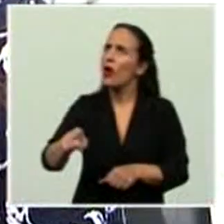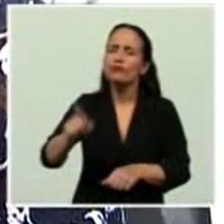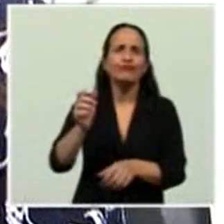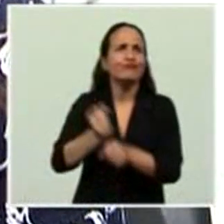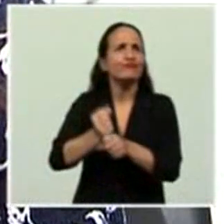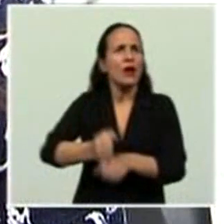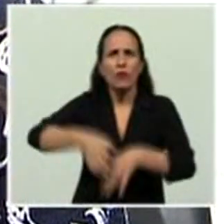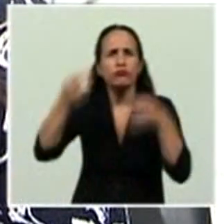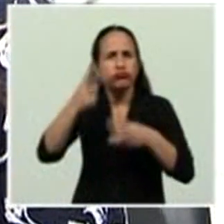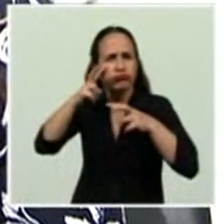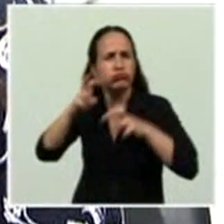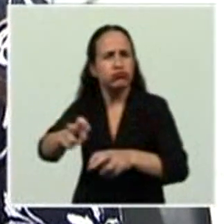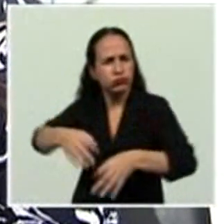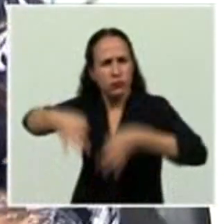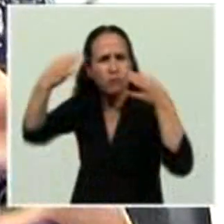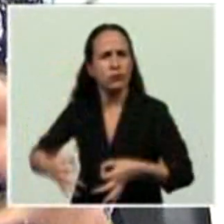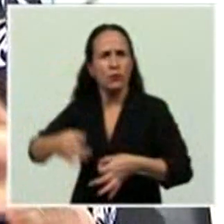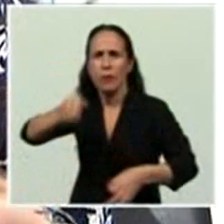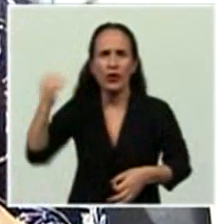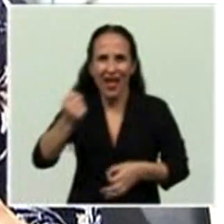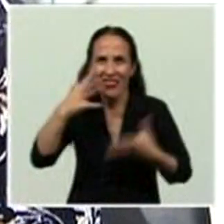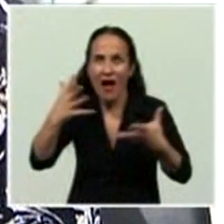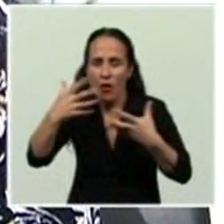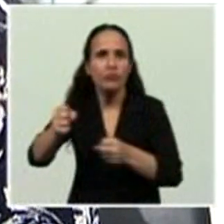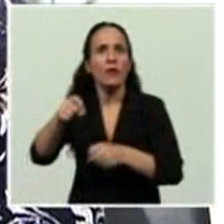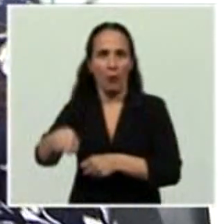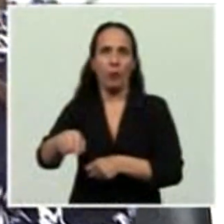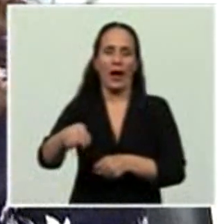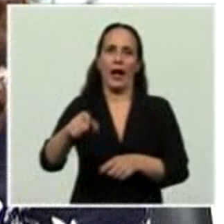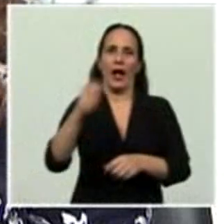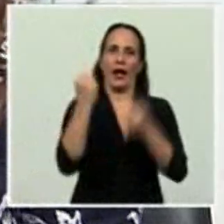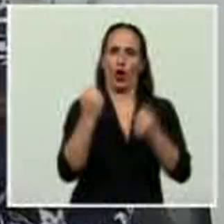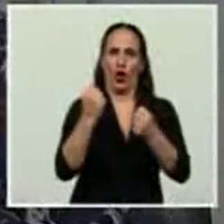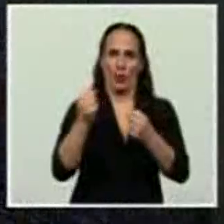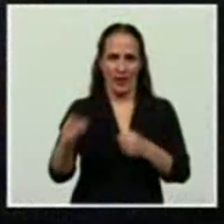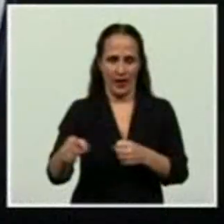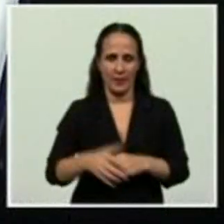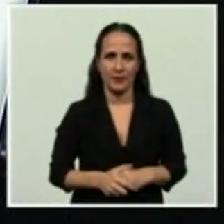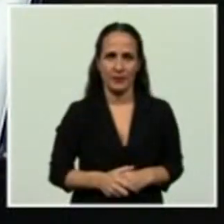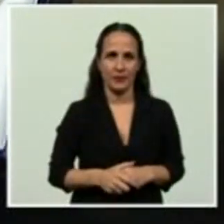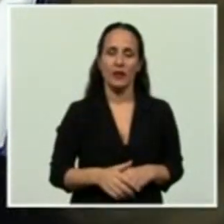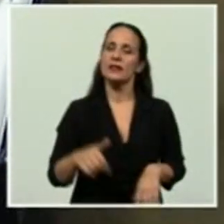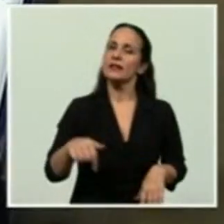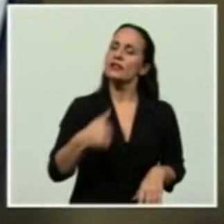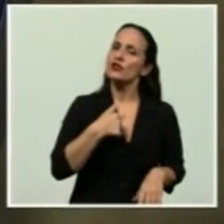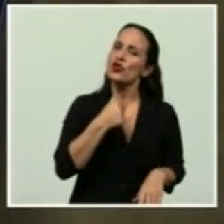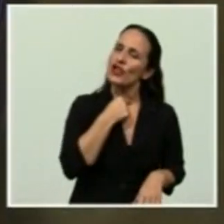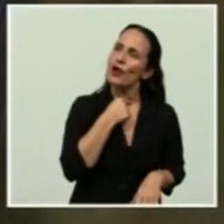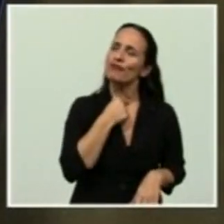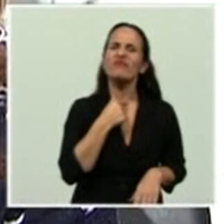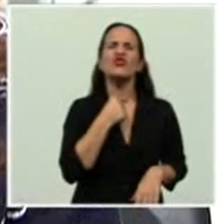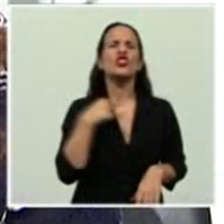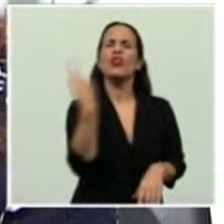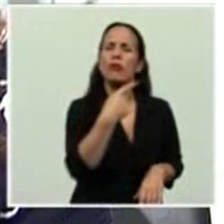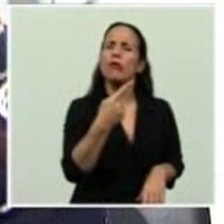relevancia sus estudios y lo que ha producido precisamente en la actividad económica y yo quiero porque yo quiero que los